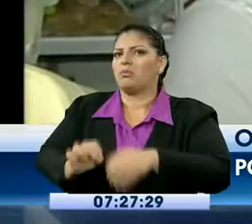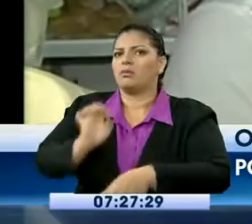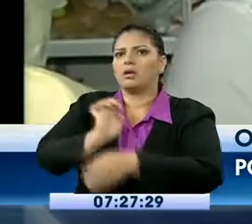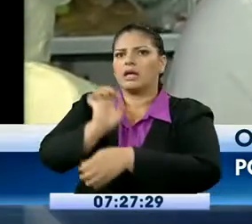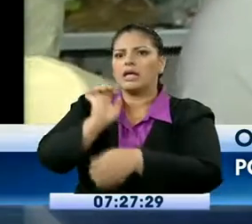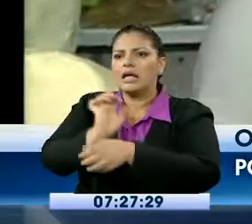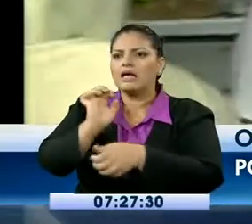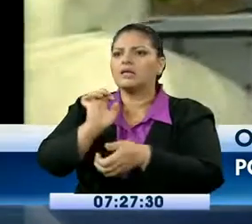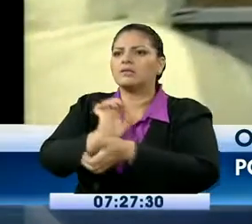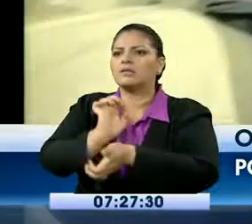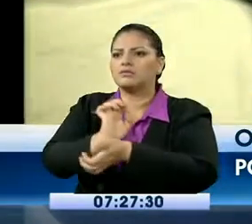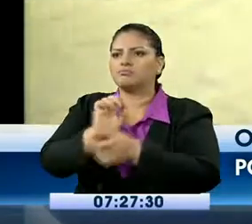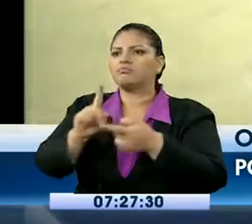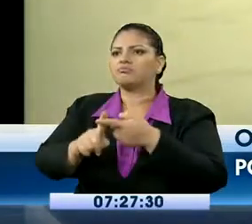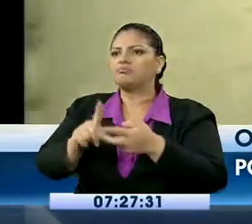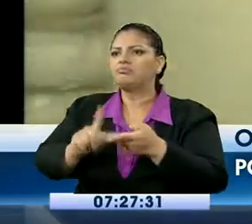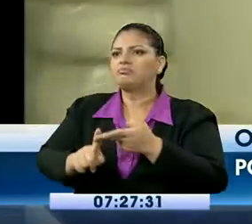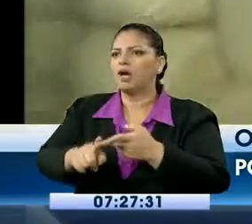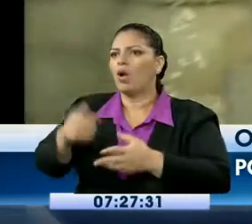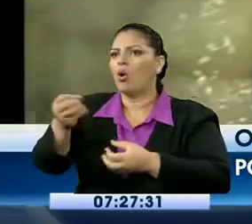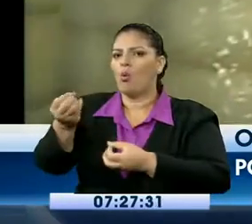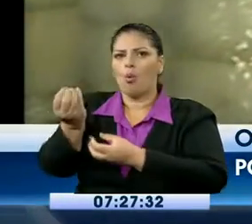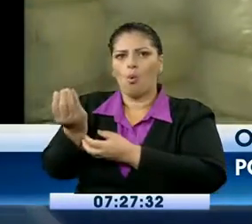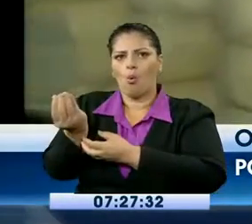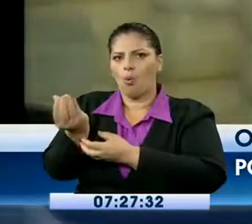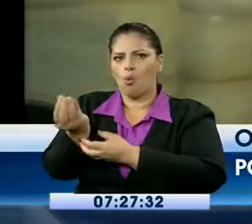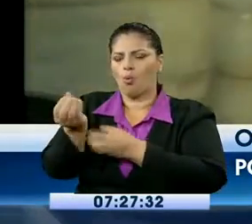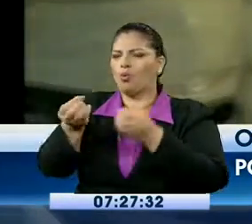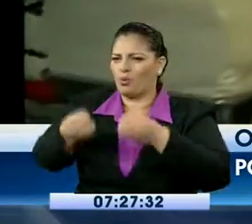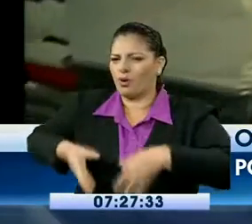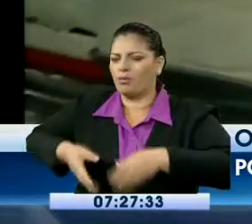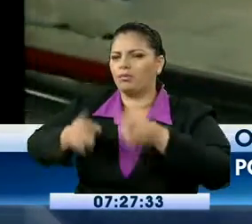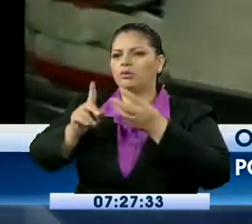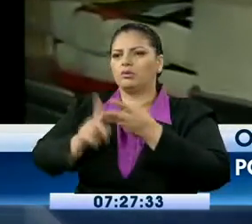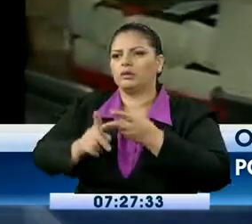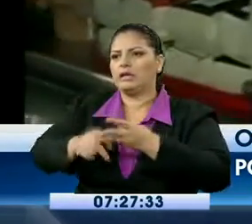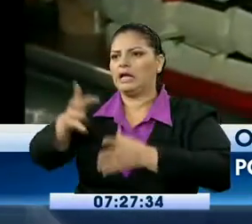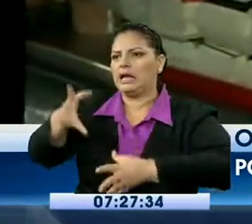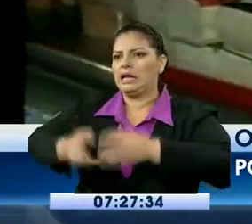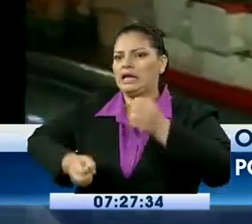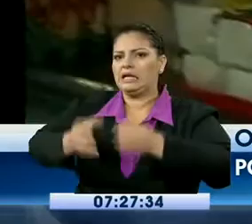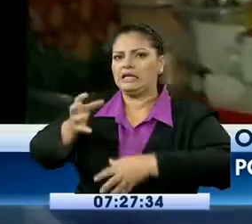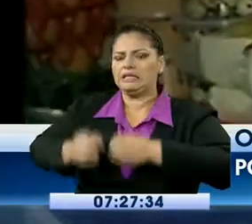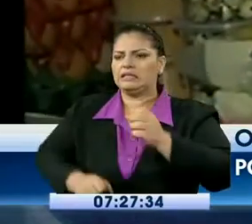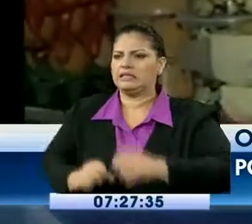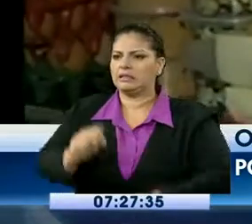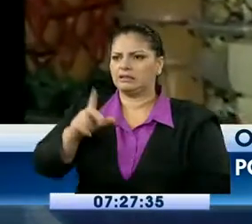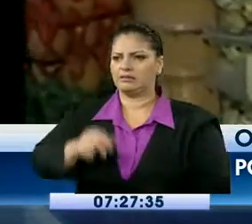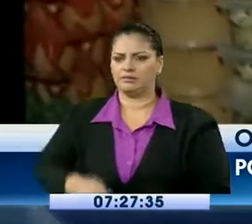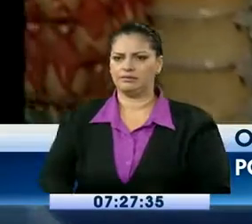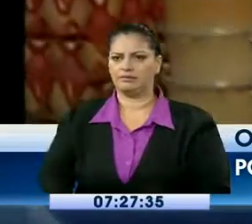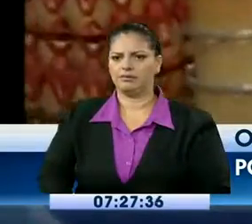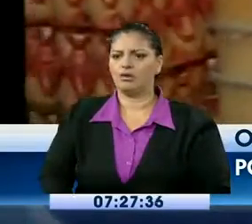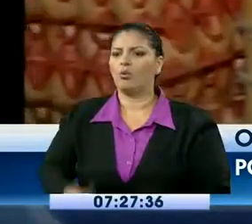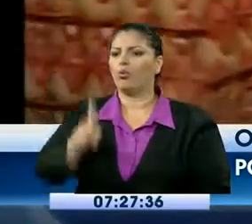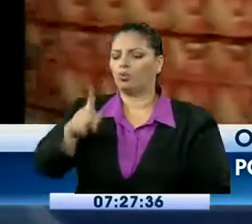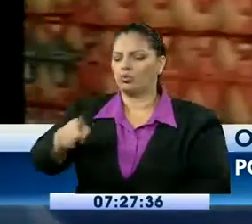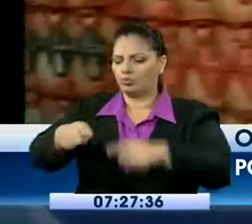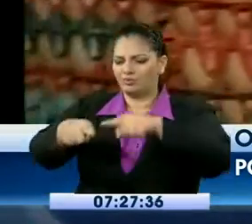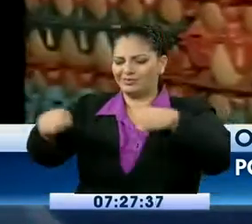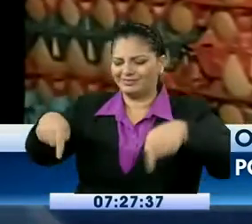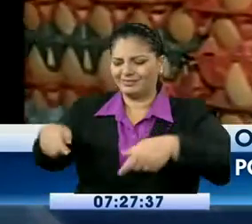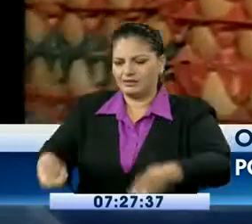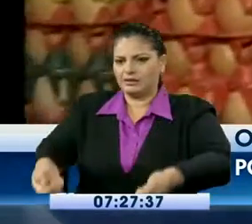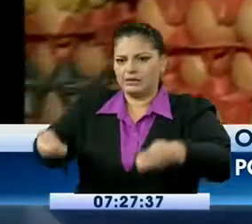huevo es tan caro ahorita. ¿Cómo está la cubeta? 3.80 la cubeta. 3.80, anteriormente estaba 3.50, si no me equivoco. Sí. ¿Y la